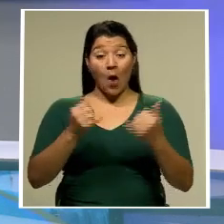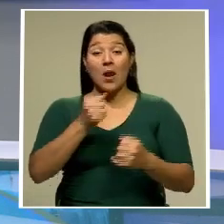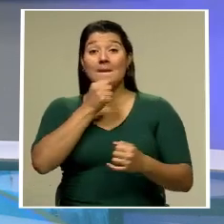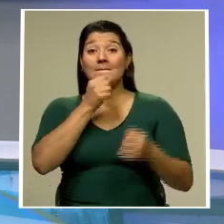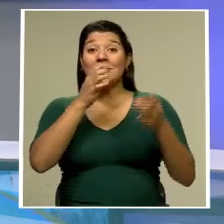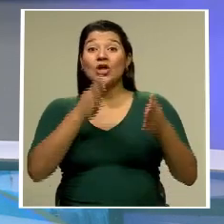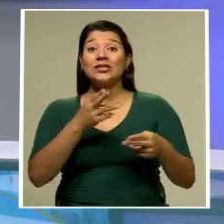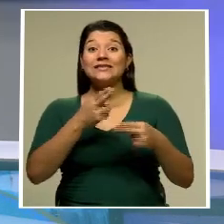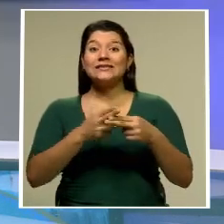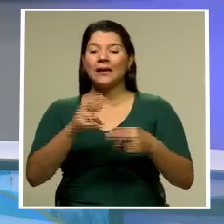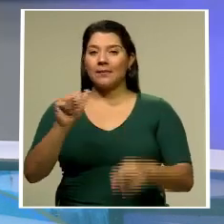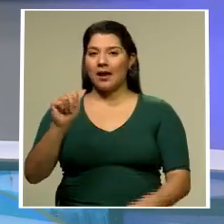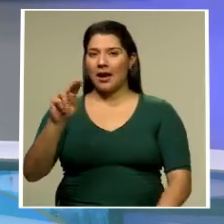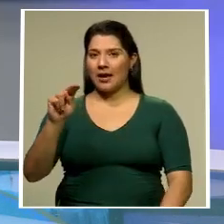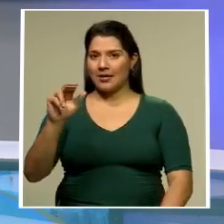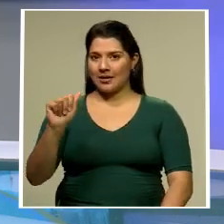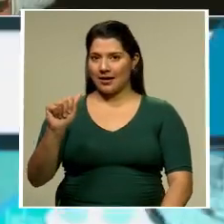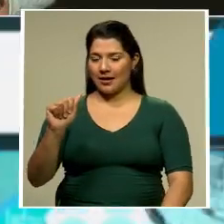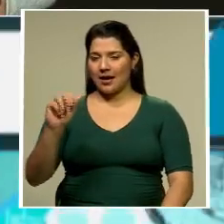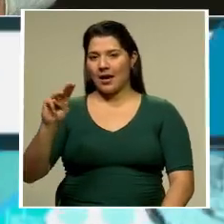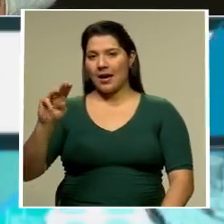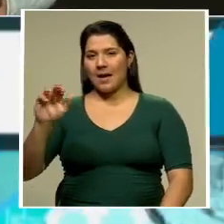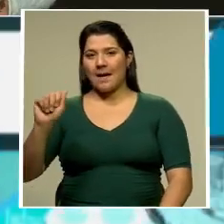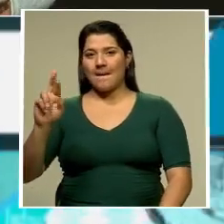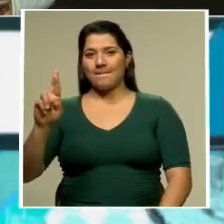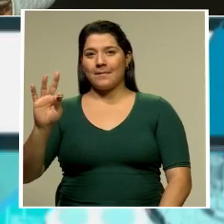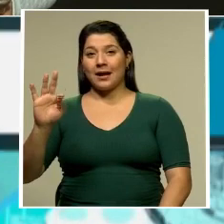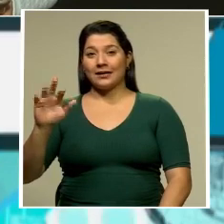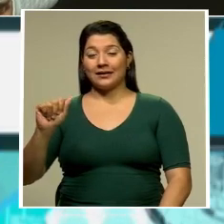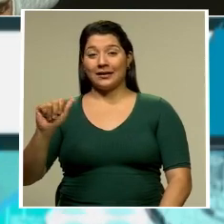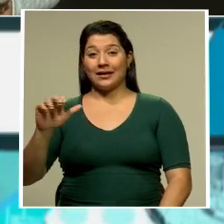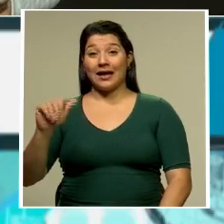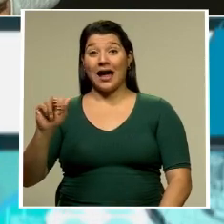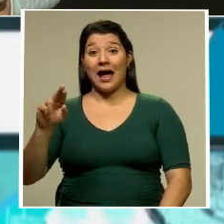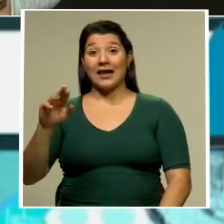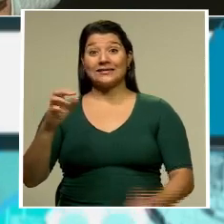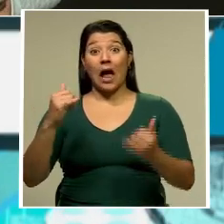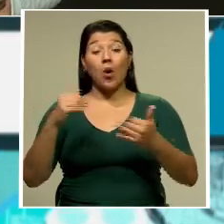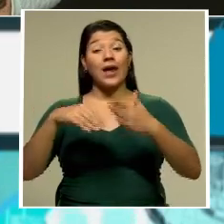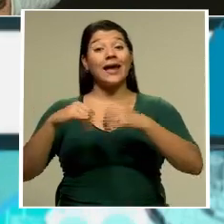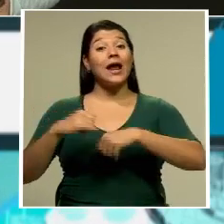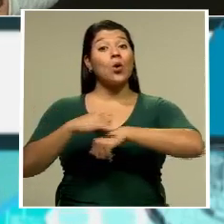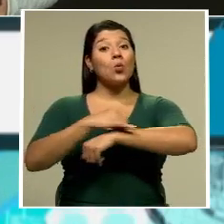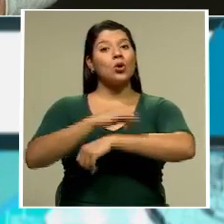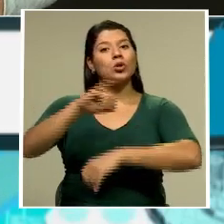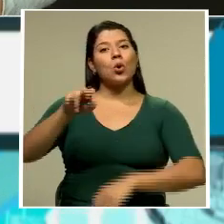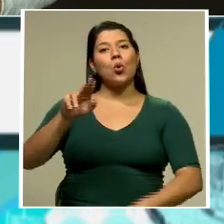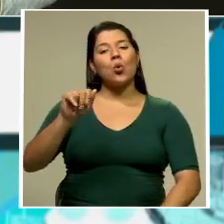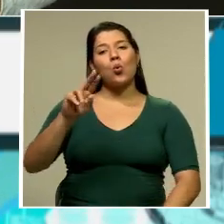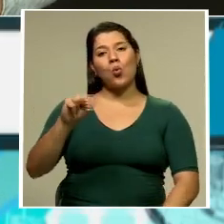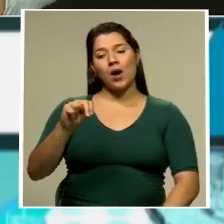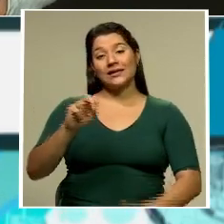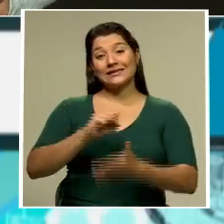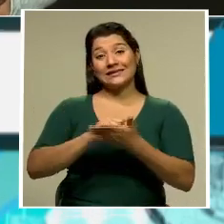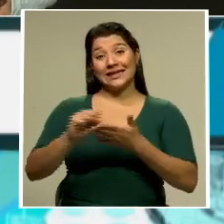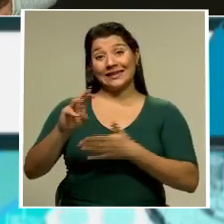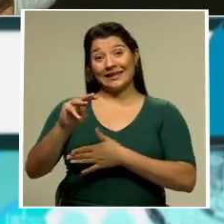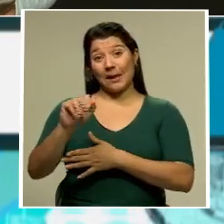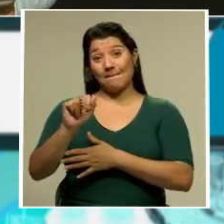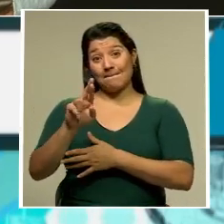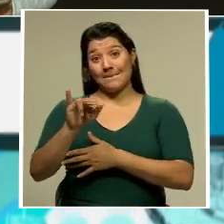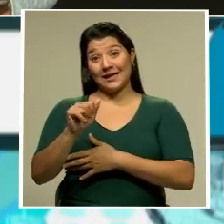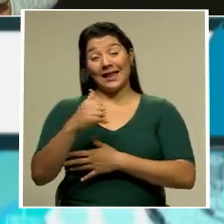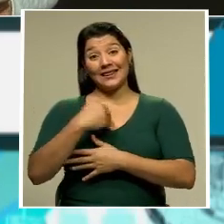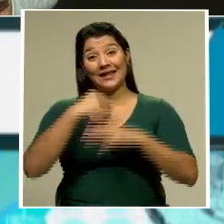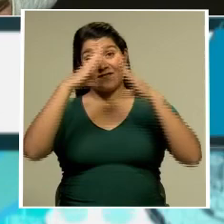Arce está en base 2 del aeropuerto Juan Santamaría y nos tiene los detalles. Buenas noches, Ana Marta,